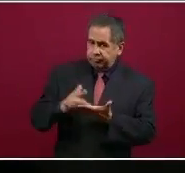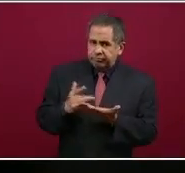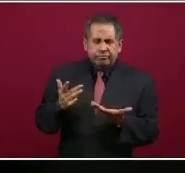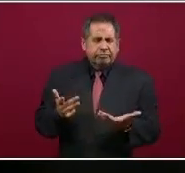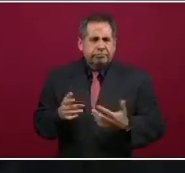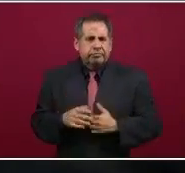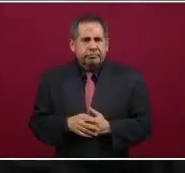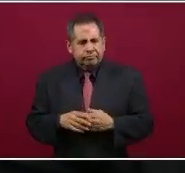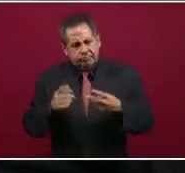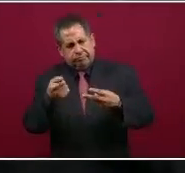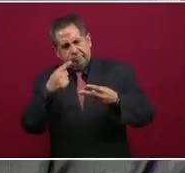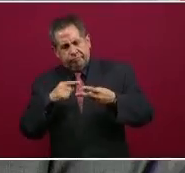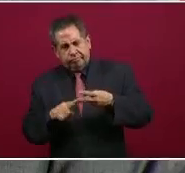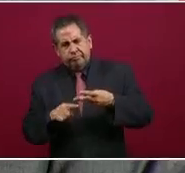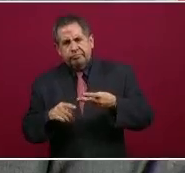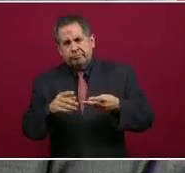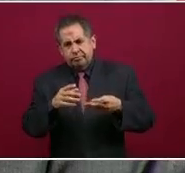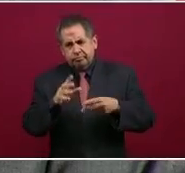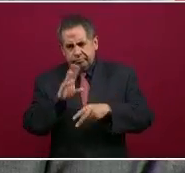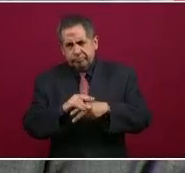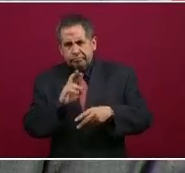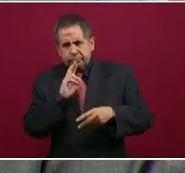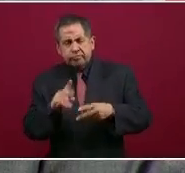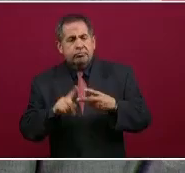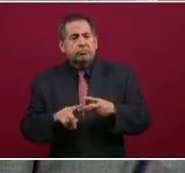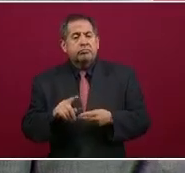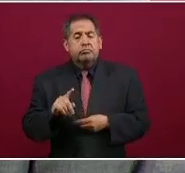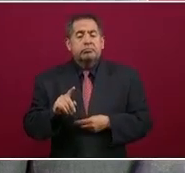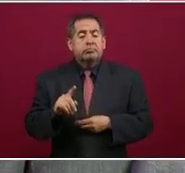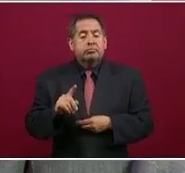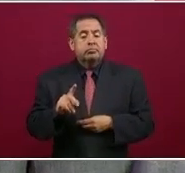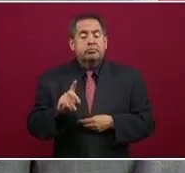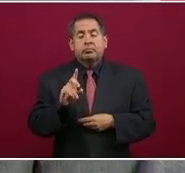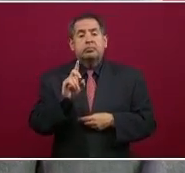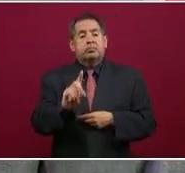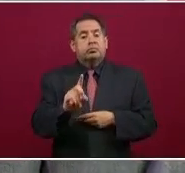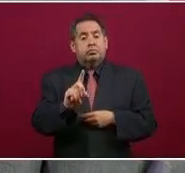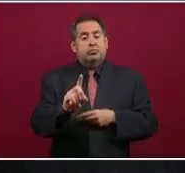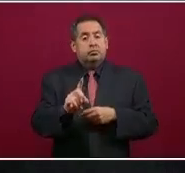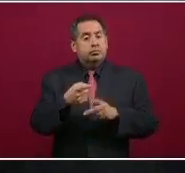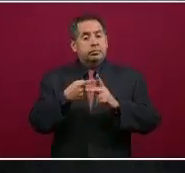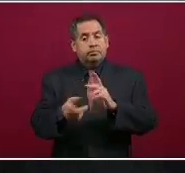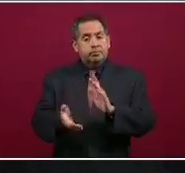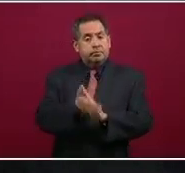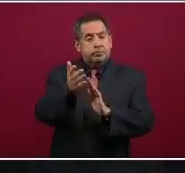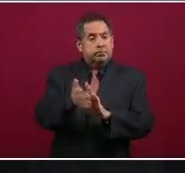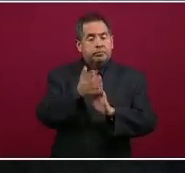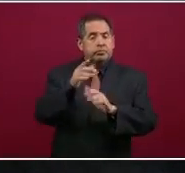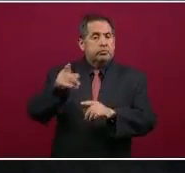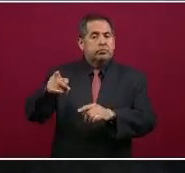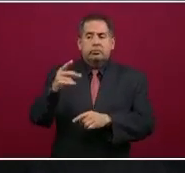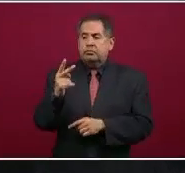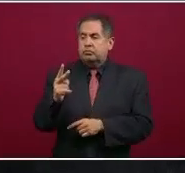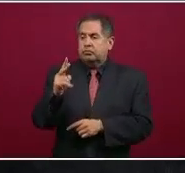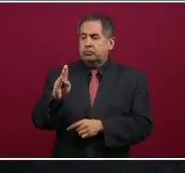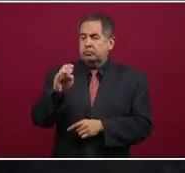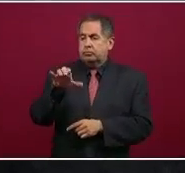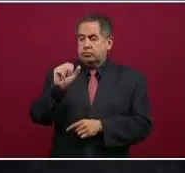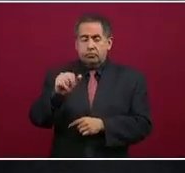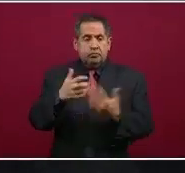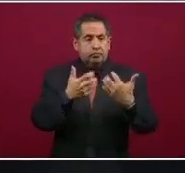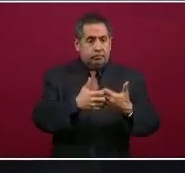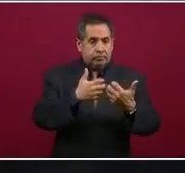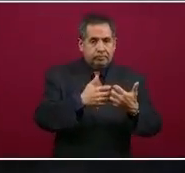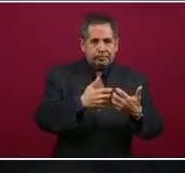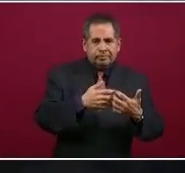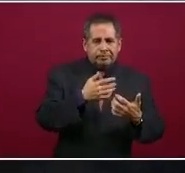Y en otro tema también, si me puede contestar, el domingo ya empieza la construcción de la nueva refinería en Dos Bocas. Hasta el momento la Secretaría de Medio